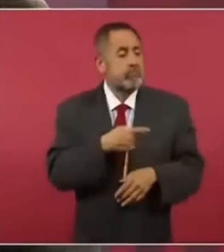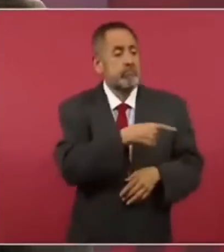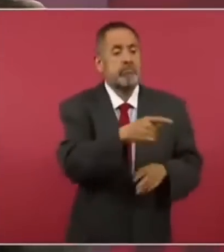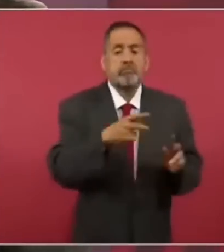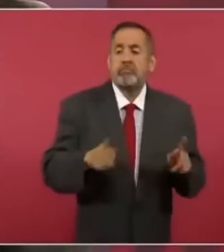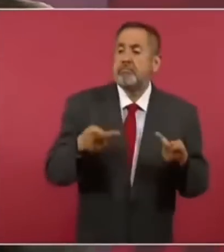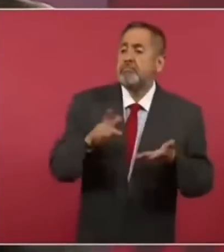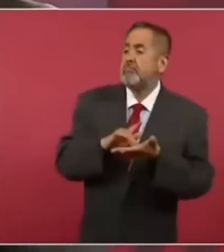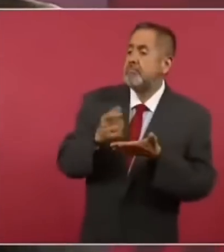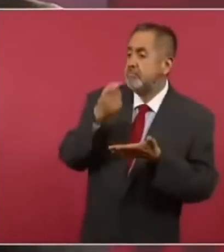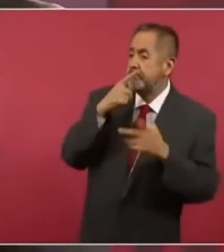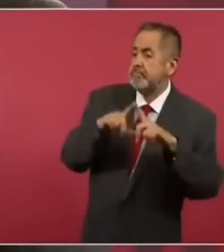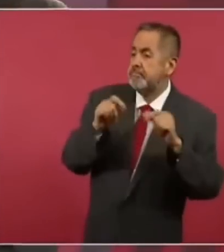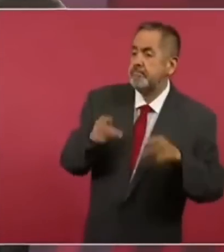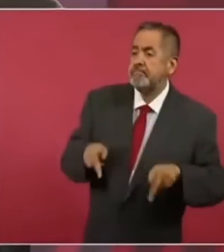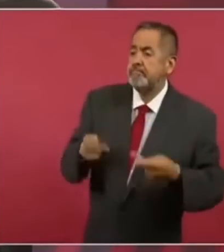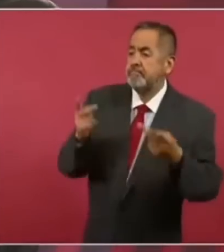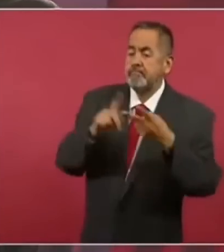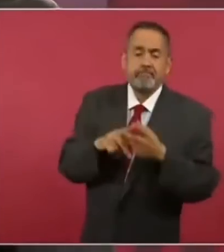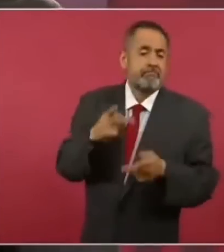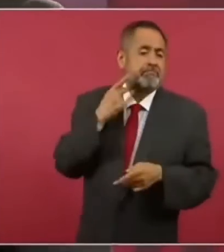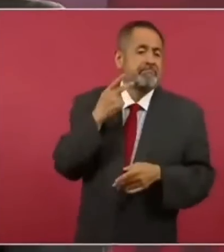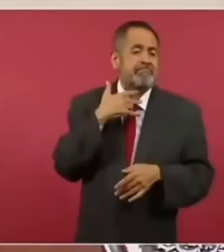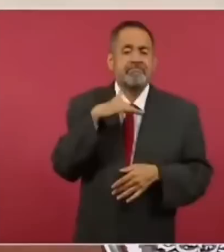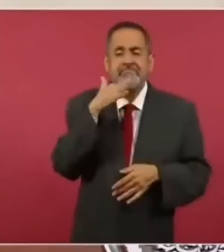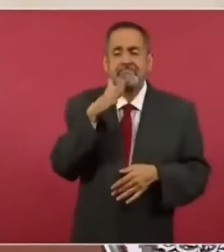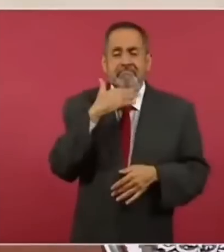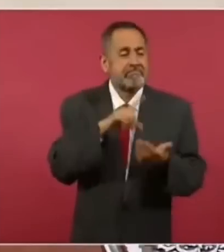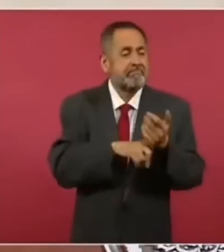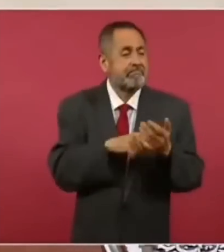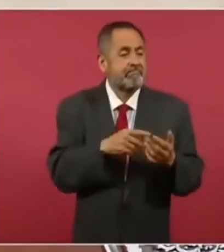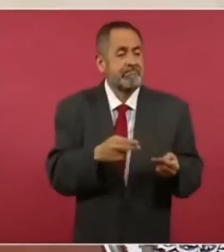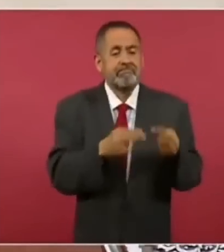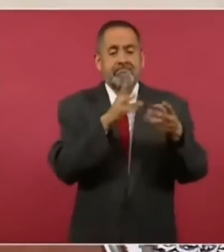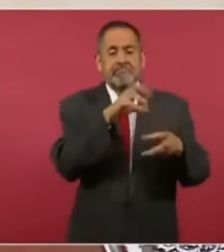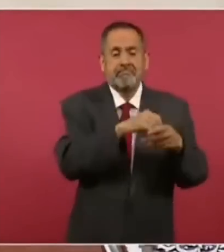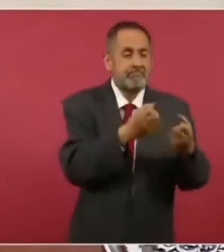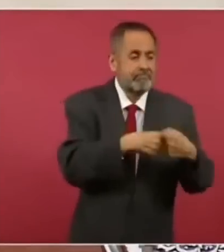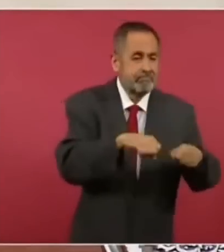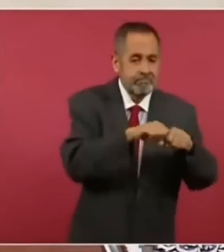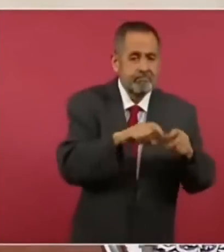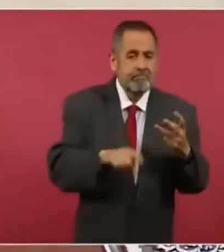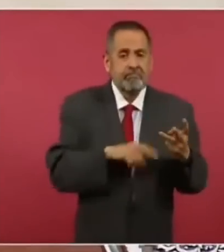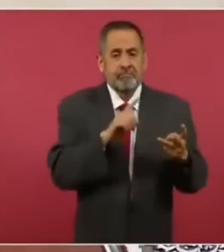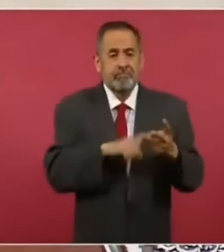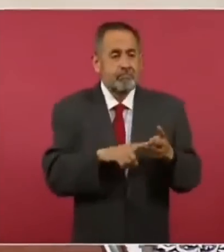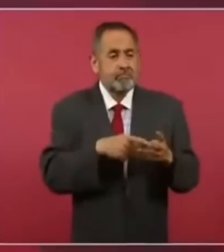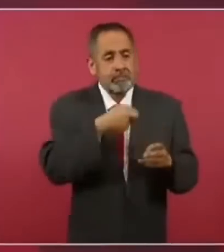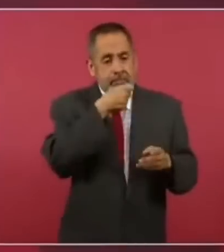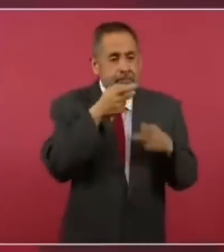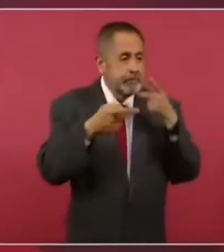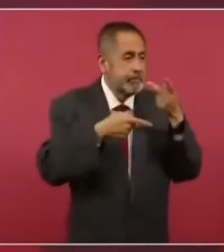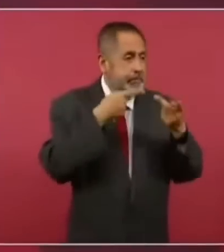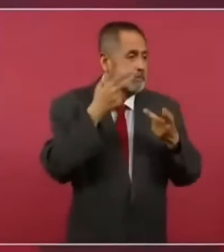de medicamentos, políticos corruptos, conductores de radio